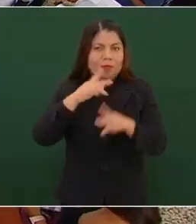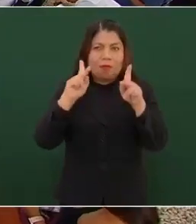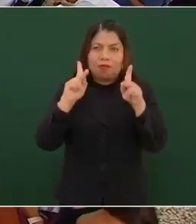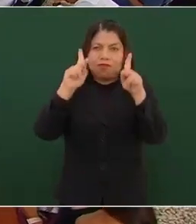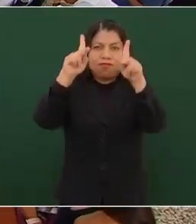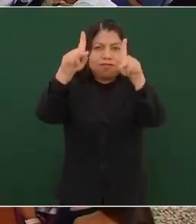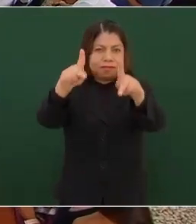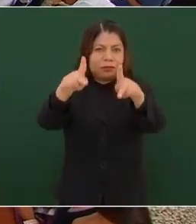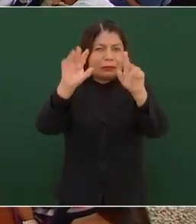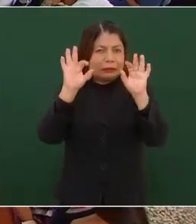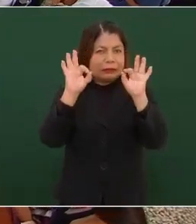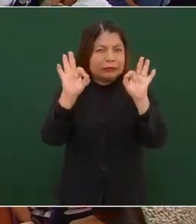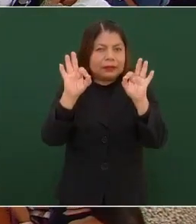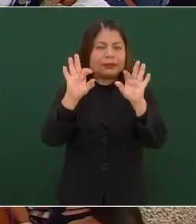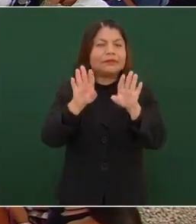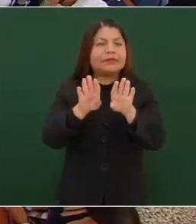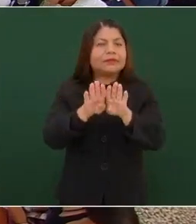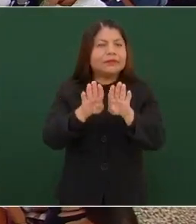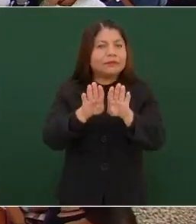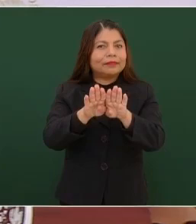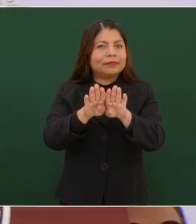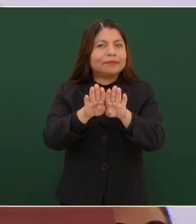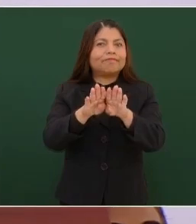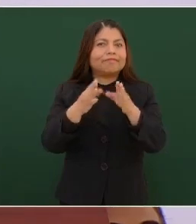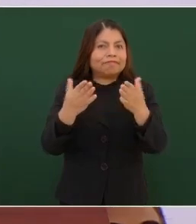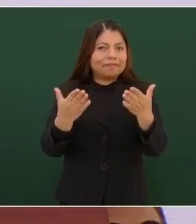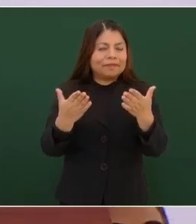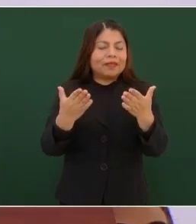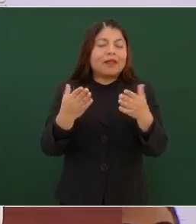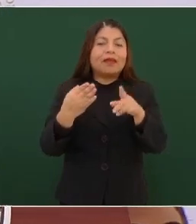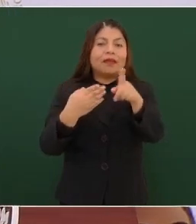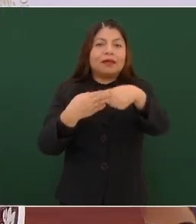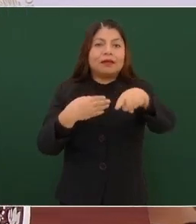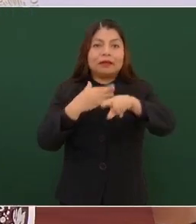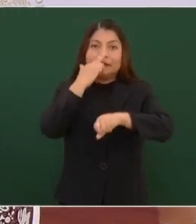que se encuentren los tramos